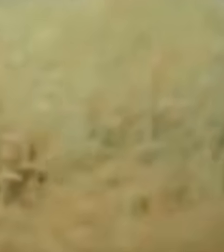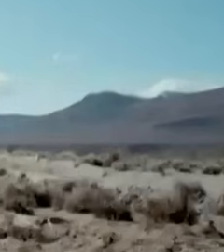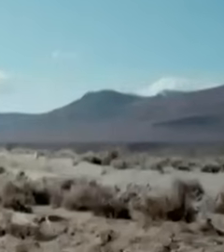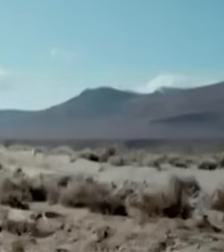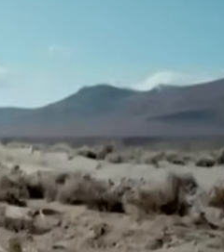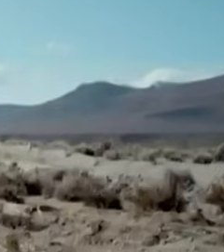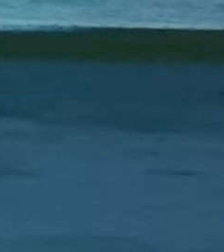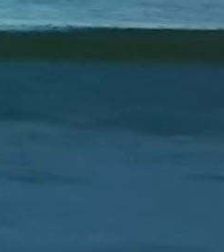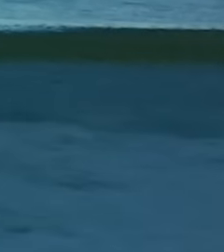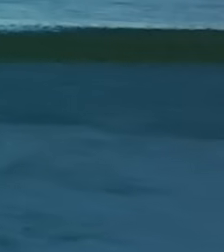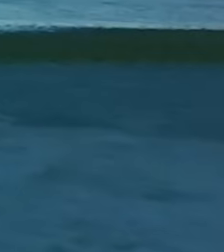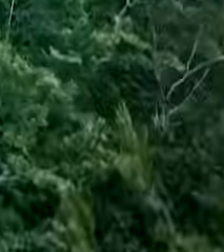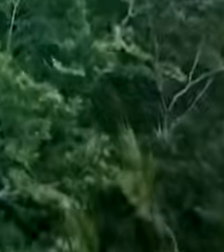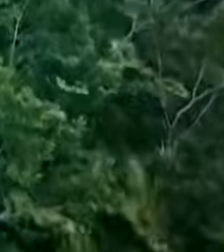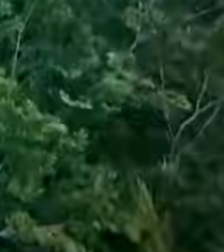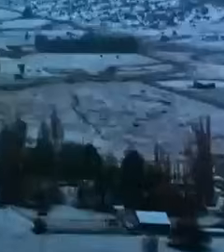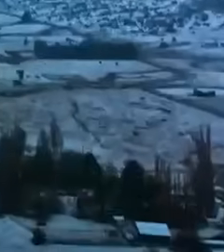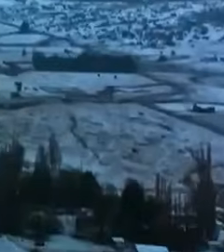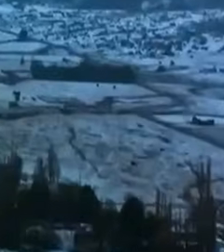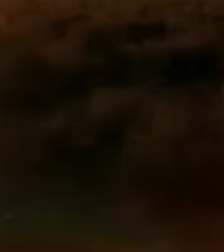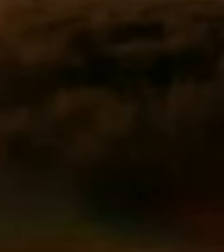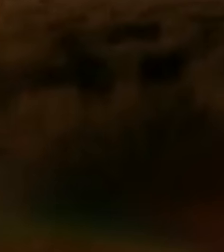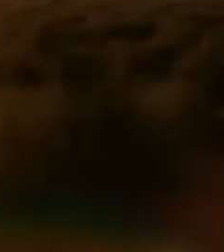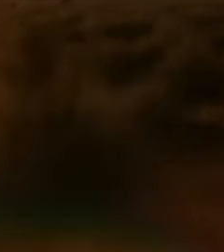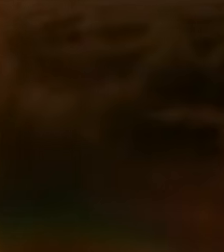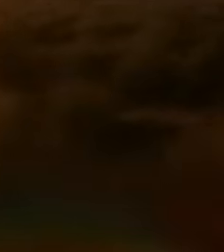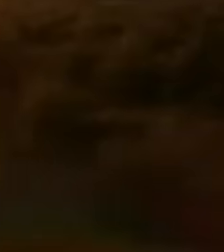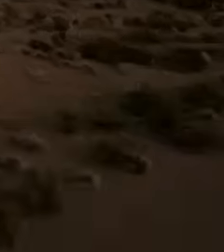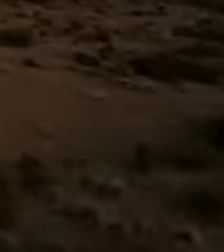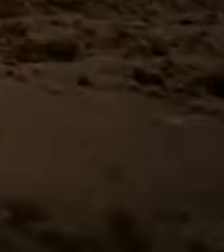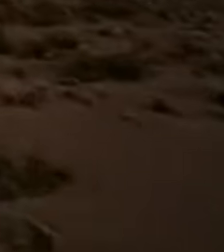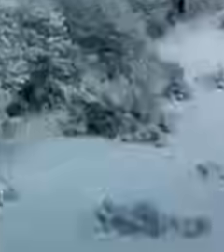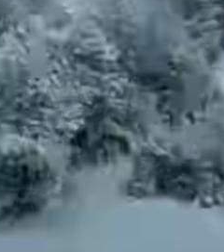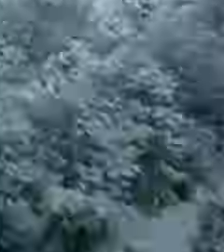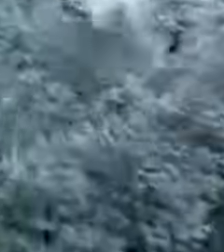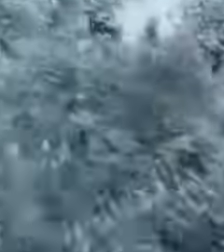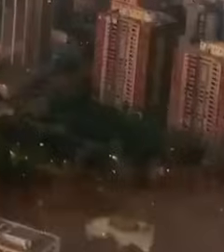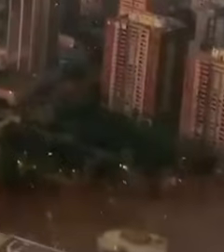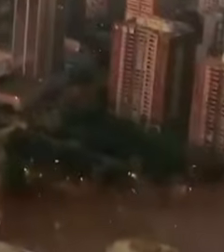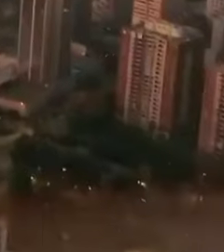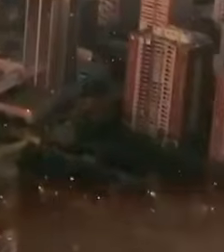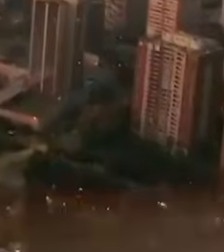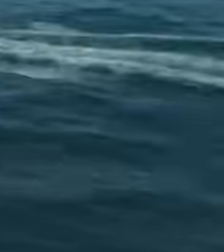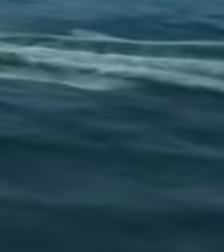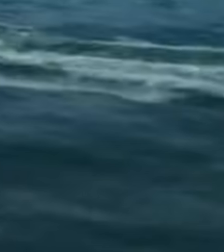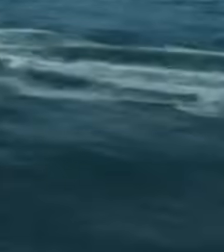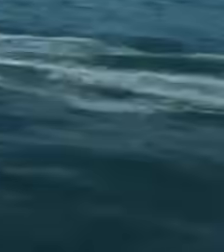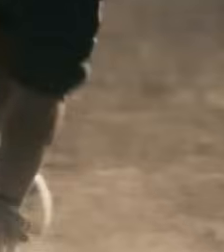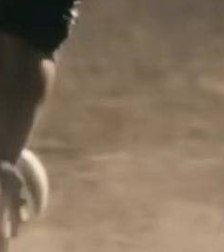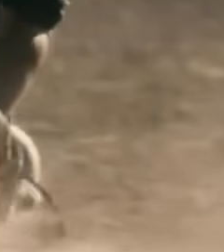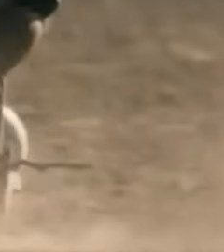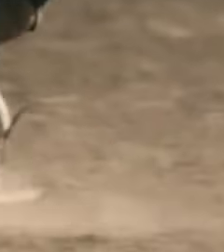Agradecemos a los canales de televisión, radioemisoras y a todos los medios de comunicación